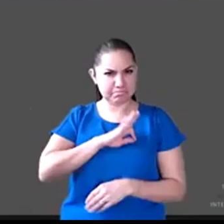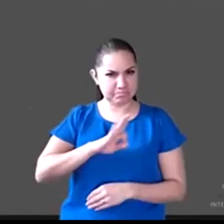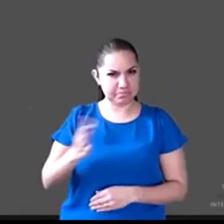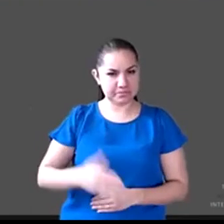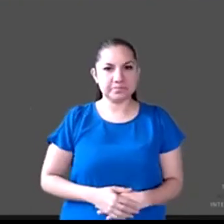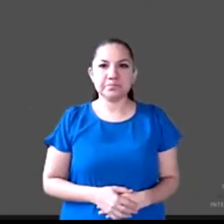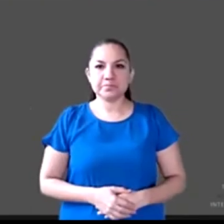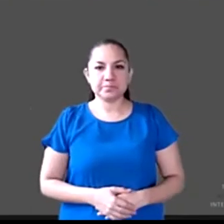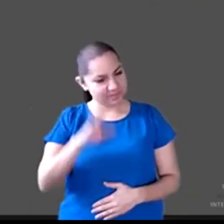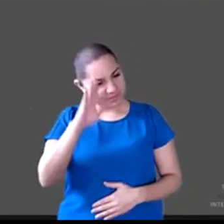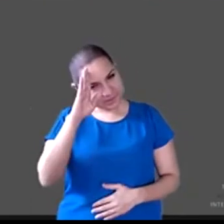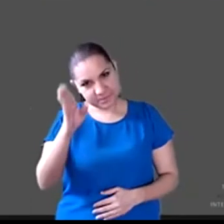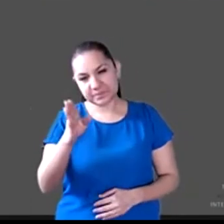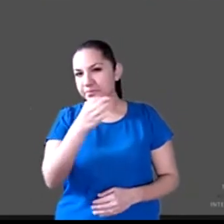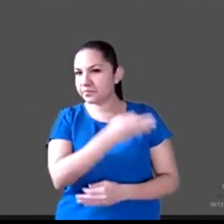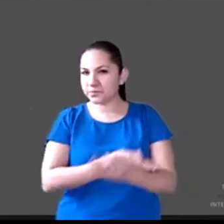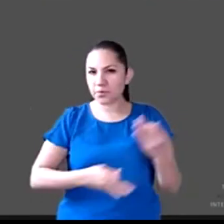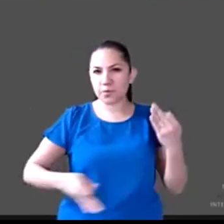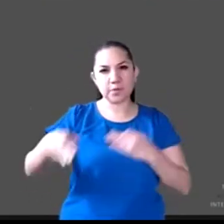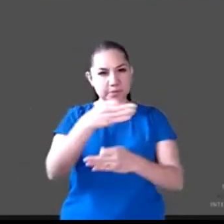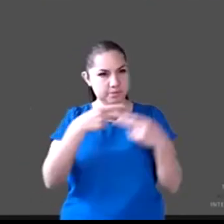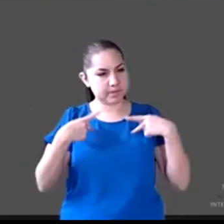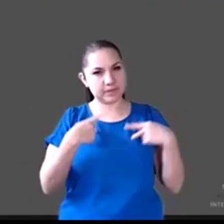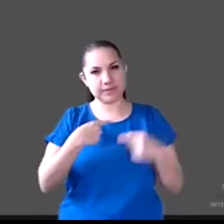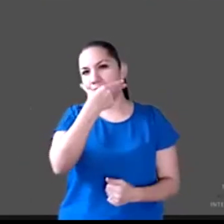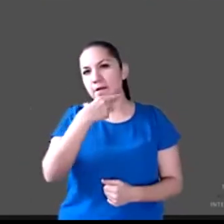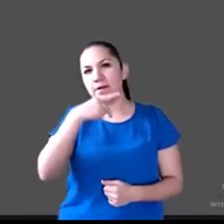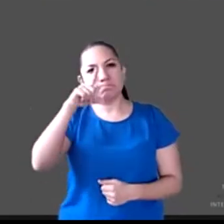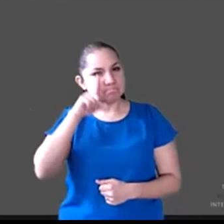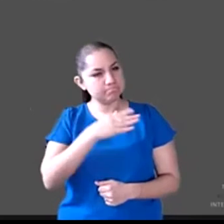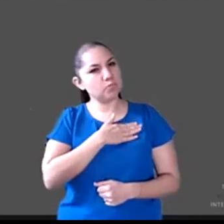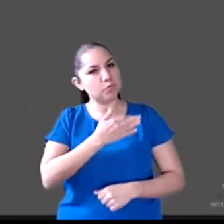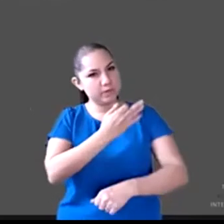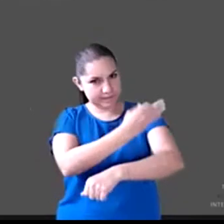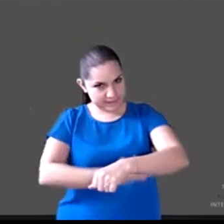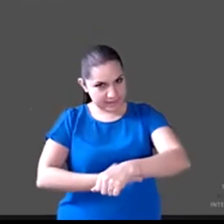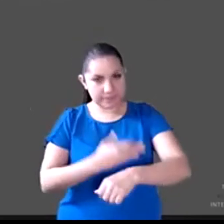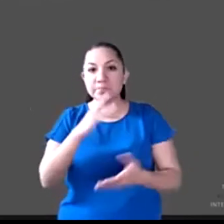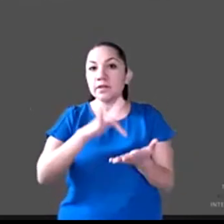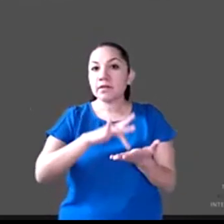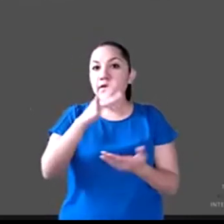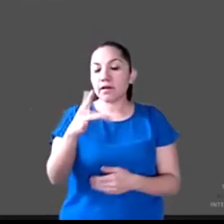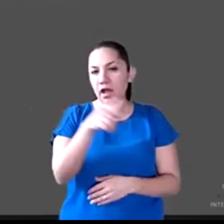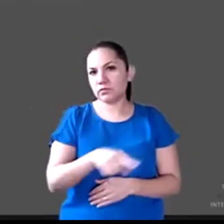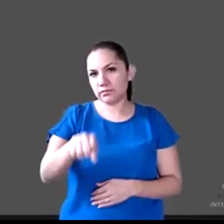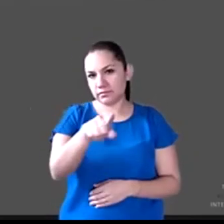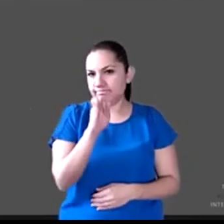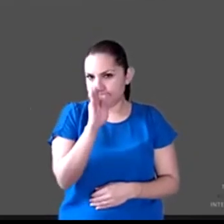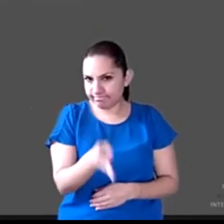Muy buenas tardes a todas y a todos. Muchas gracias por estar acá, por aceptar esta invitación a que